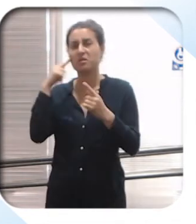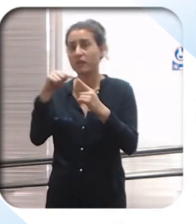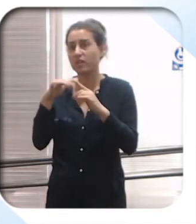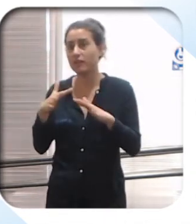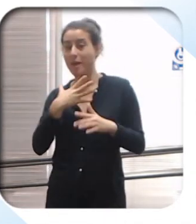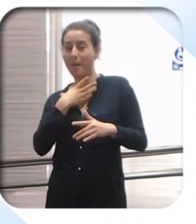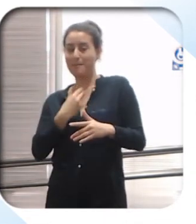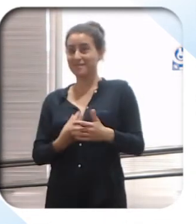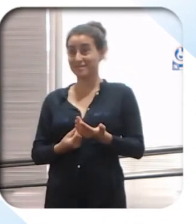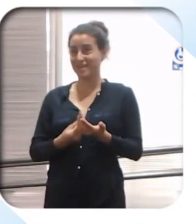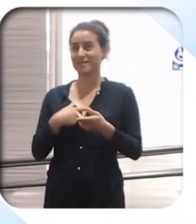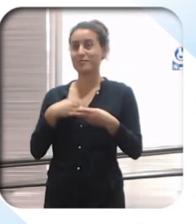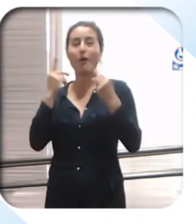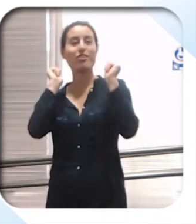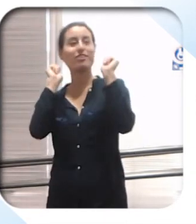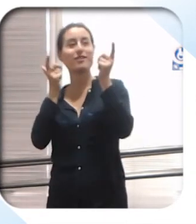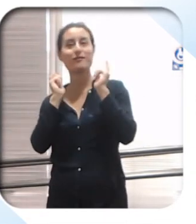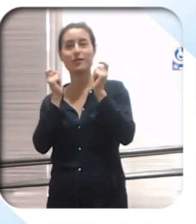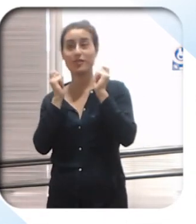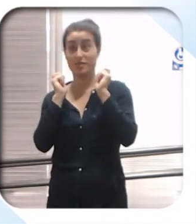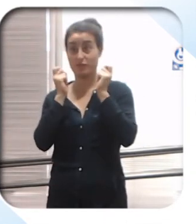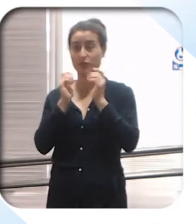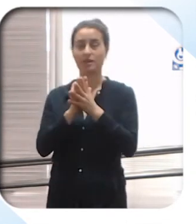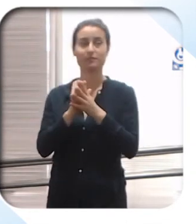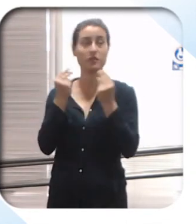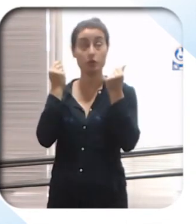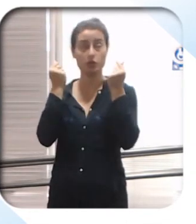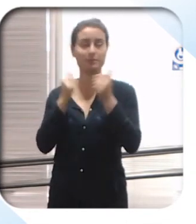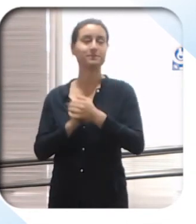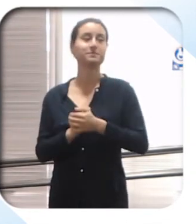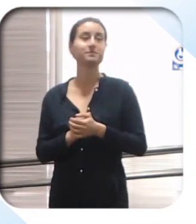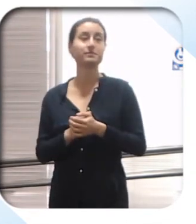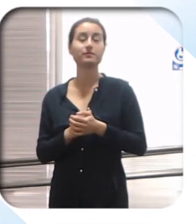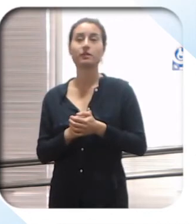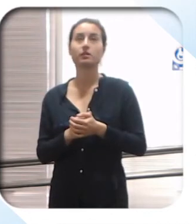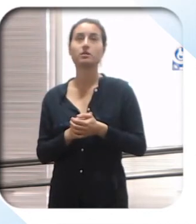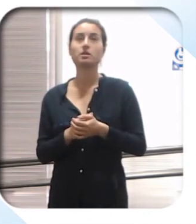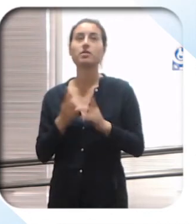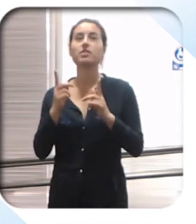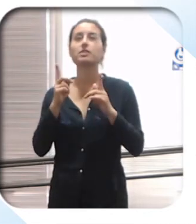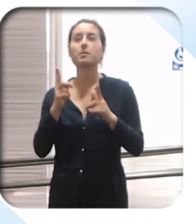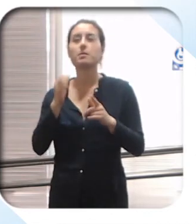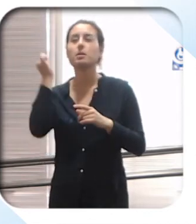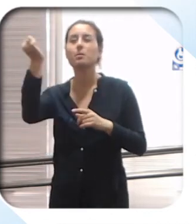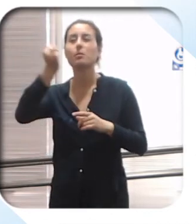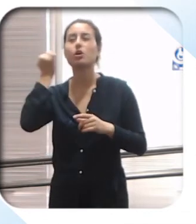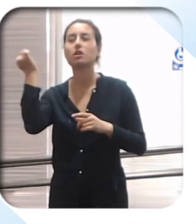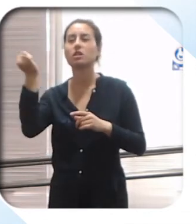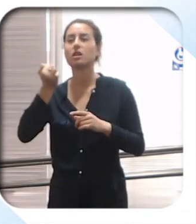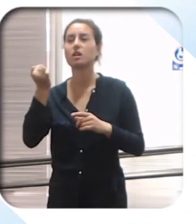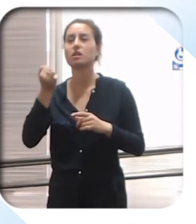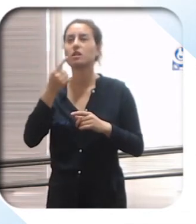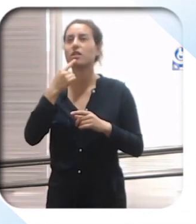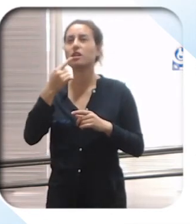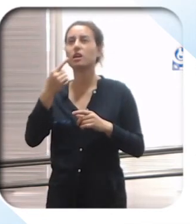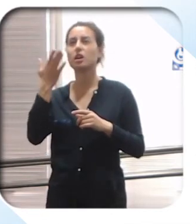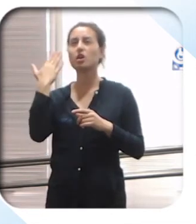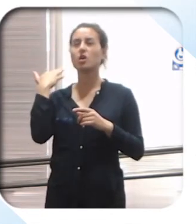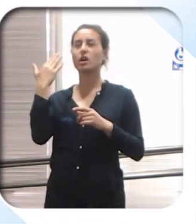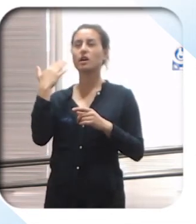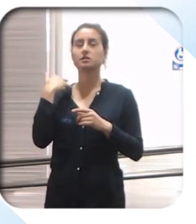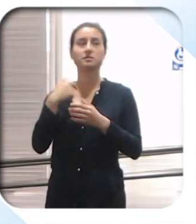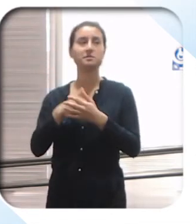del placer, ¿verdad? Con el cometido de obtener un placer. Al servicio, una cosa importantísima. Dijeron la